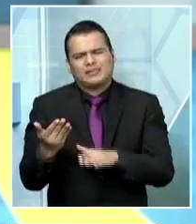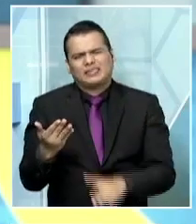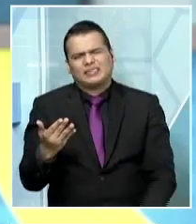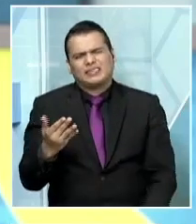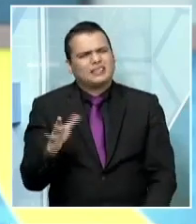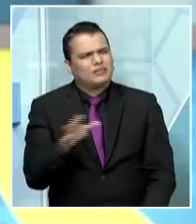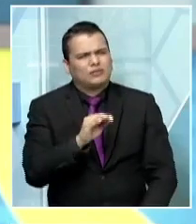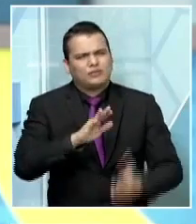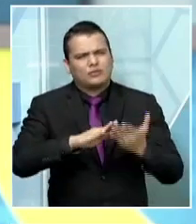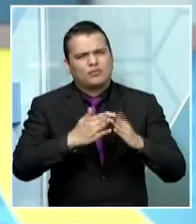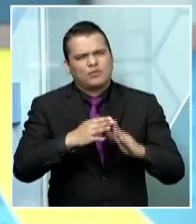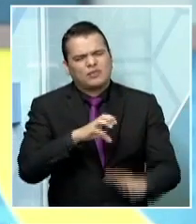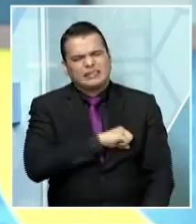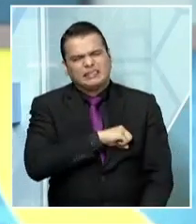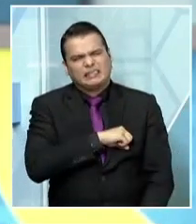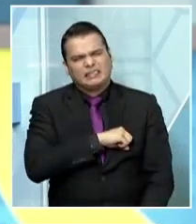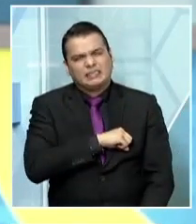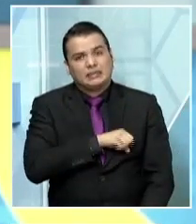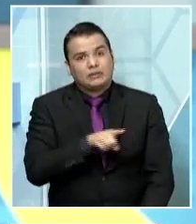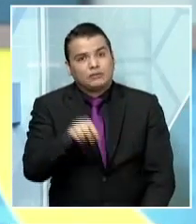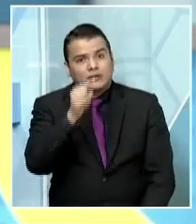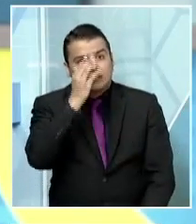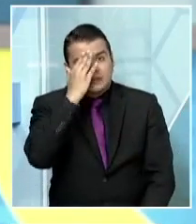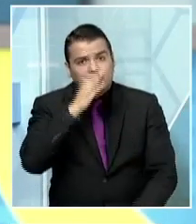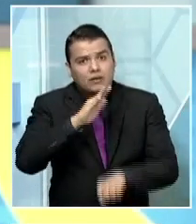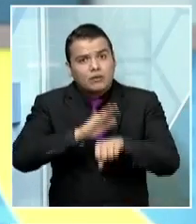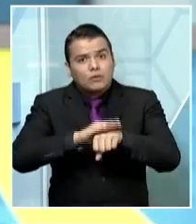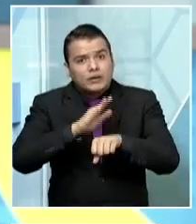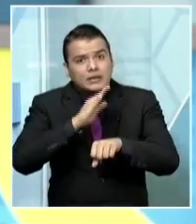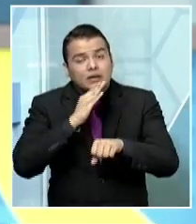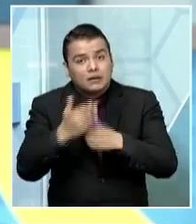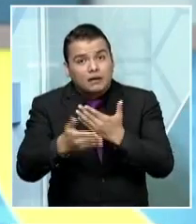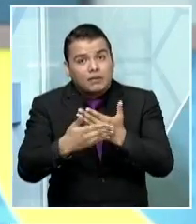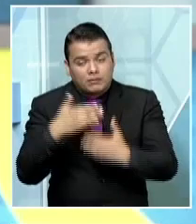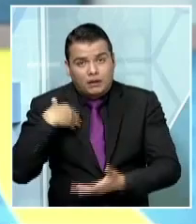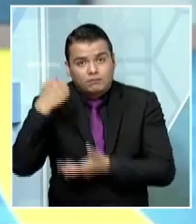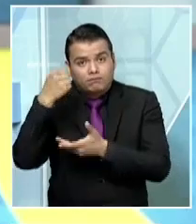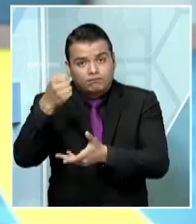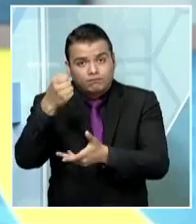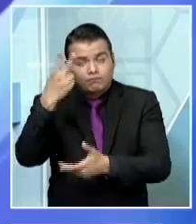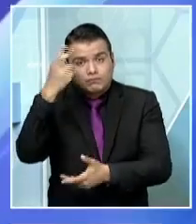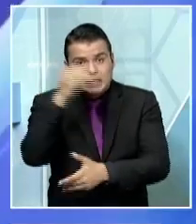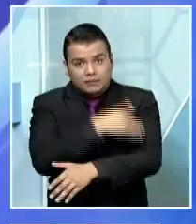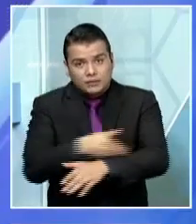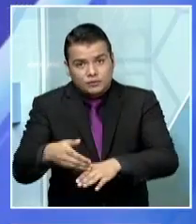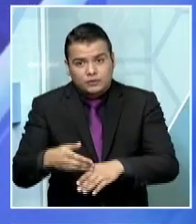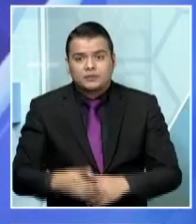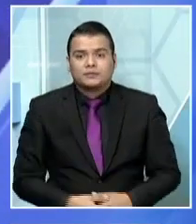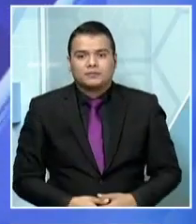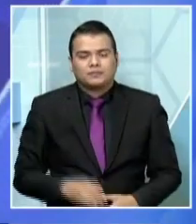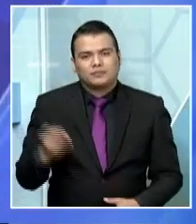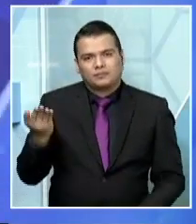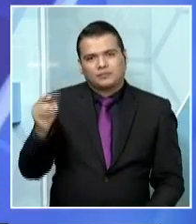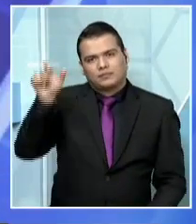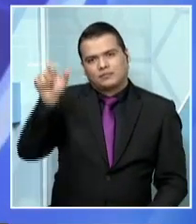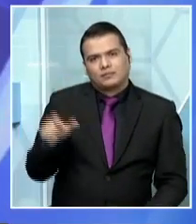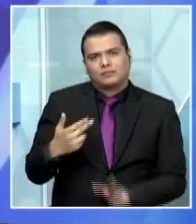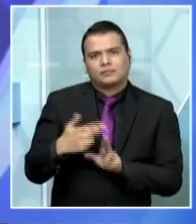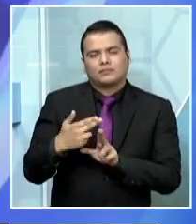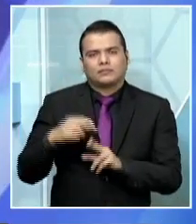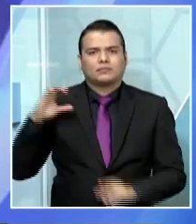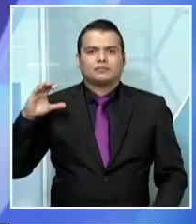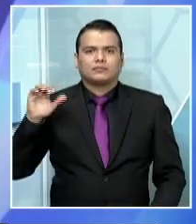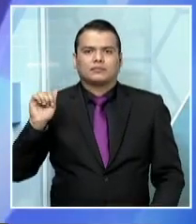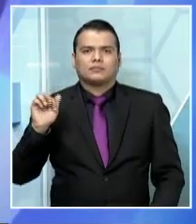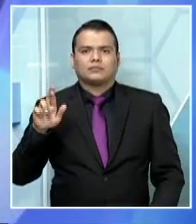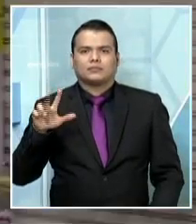ofrecieron una recompensa de 20 millones para quien dé información que permita la captura de los asesinos. Carlos Abel Montoya fue asesinado a